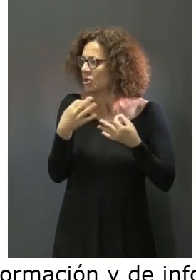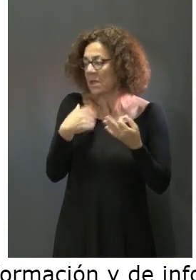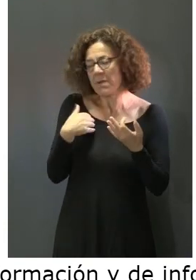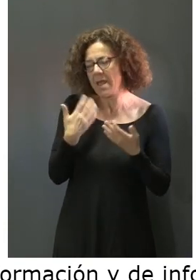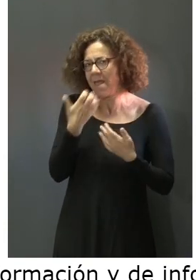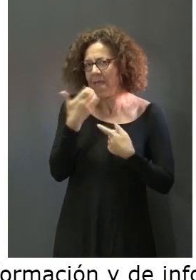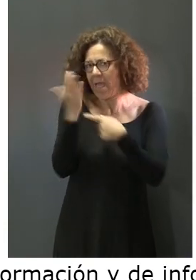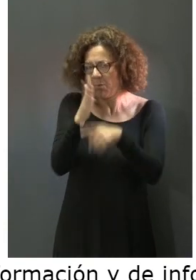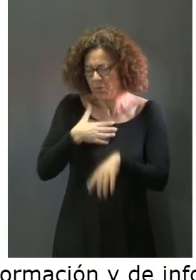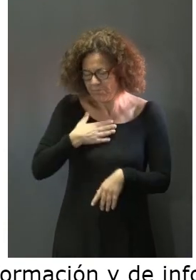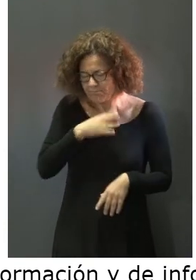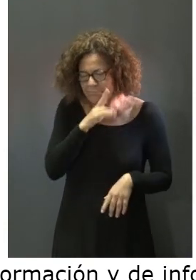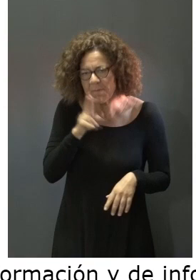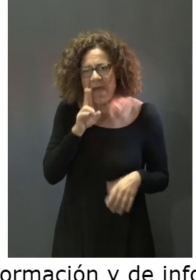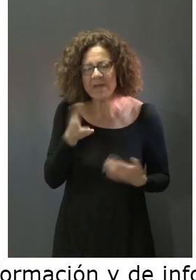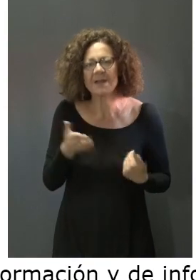madre,